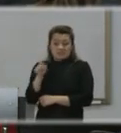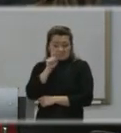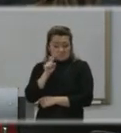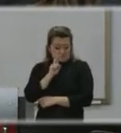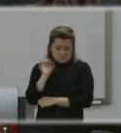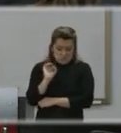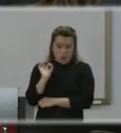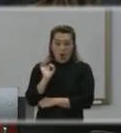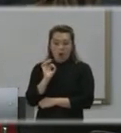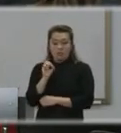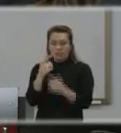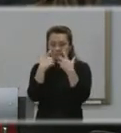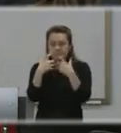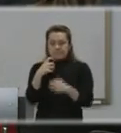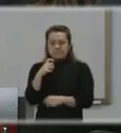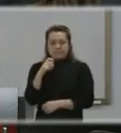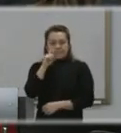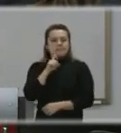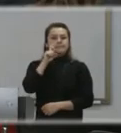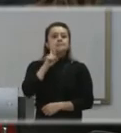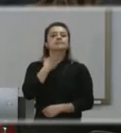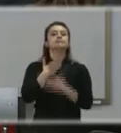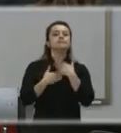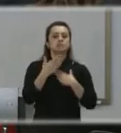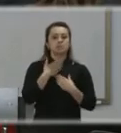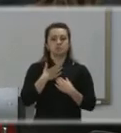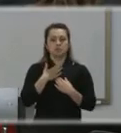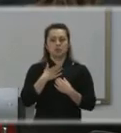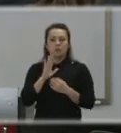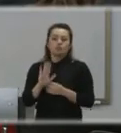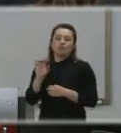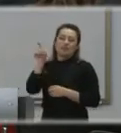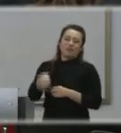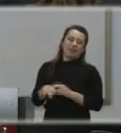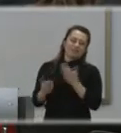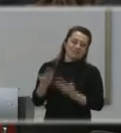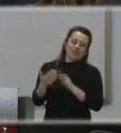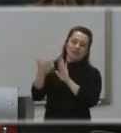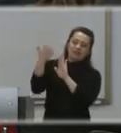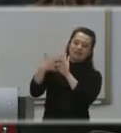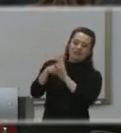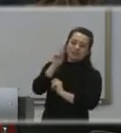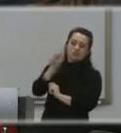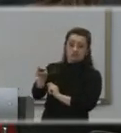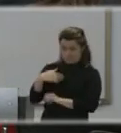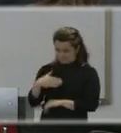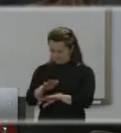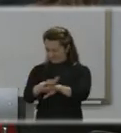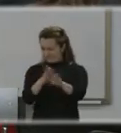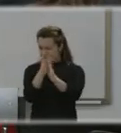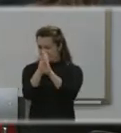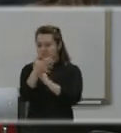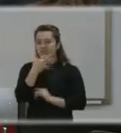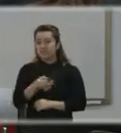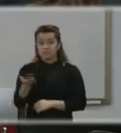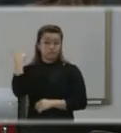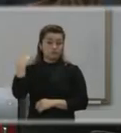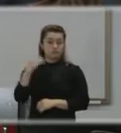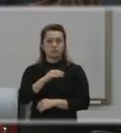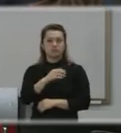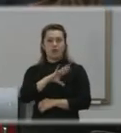o hipersexuadas, pero que eso se deriva exclusivamente del diagnóstico. Hace un par de días estuve en Cali haciendo